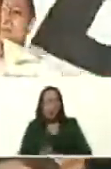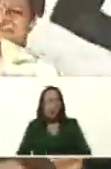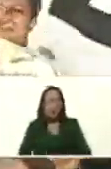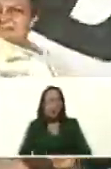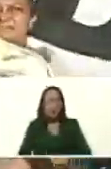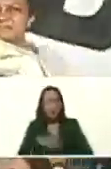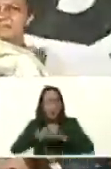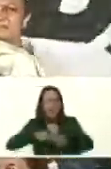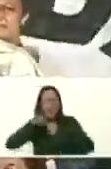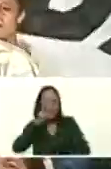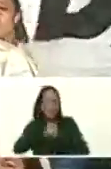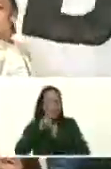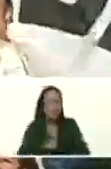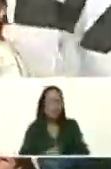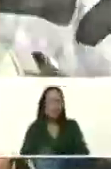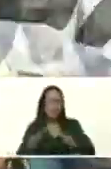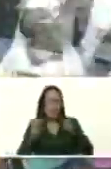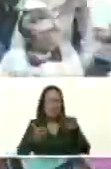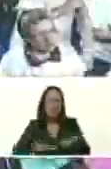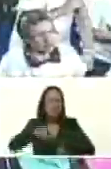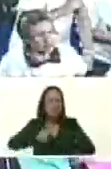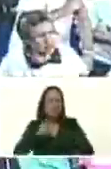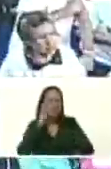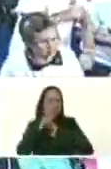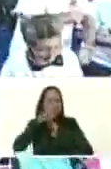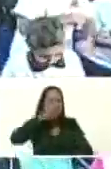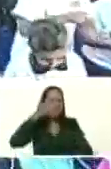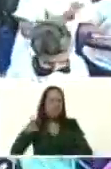a coba, ni caerle a coba al pueblo.